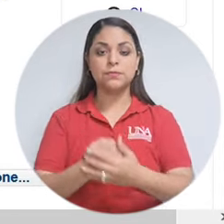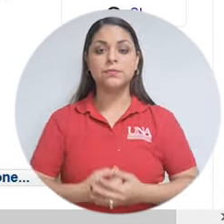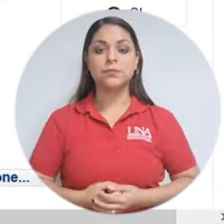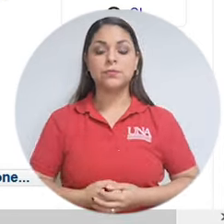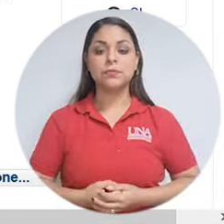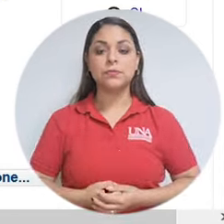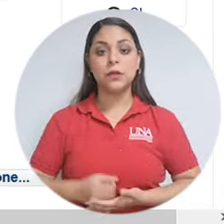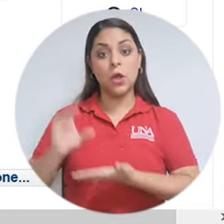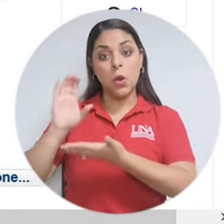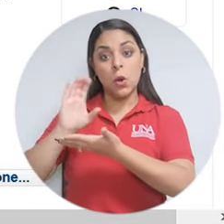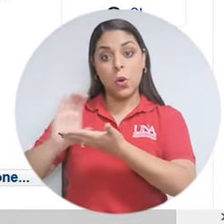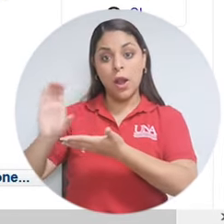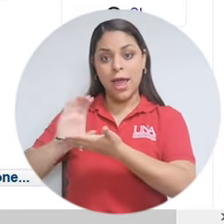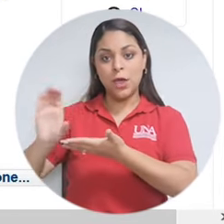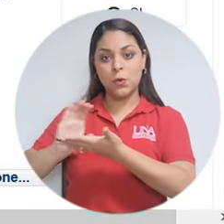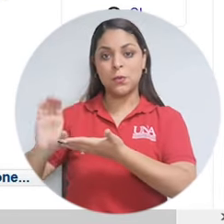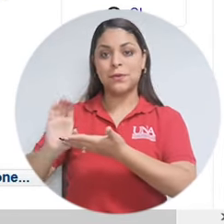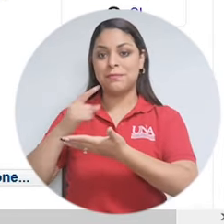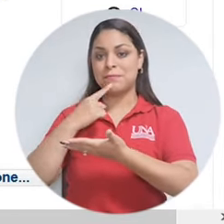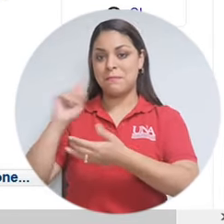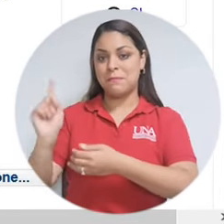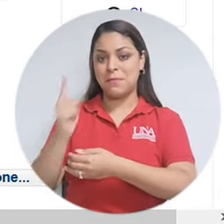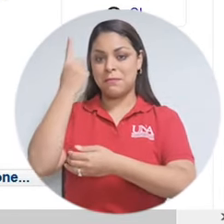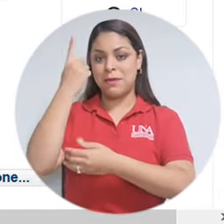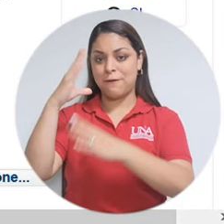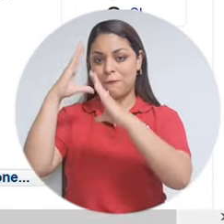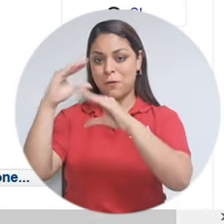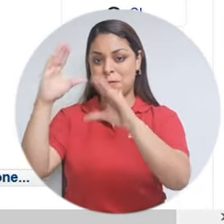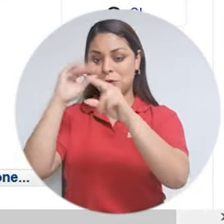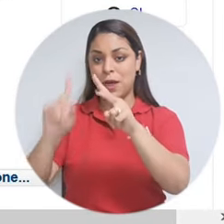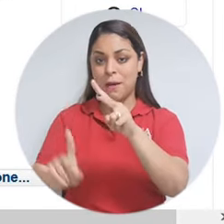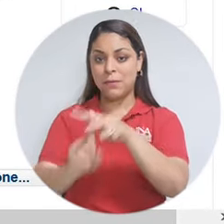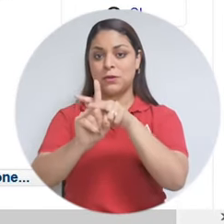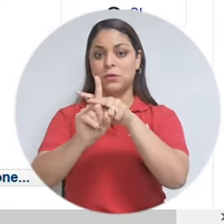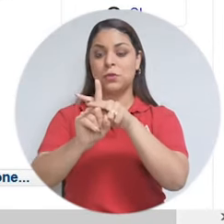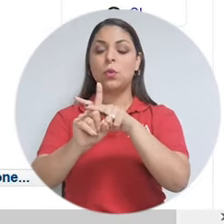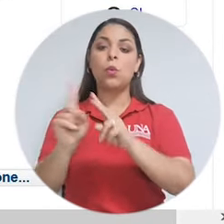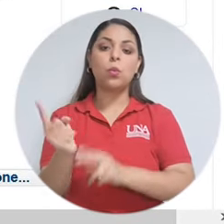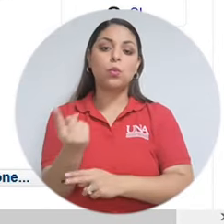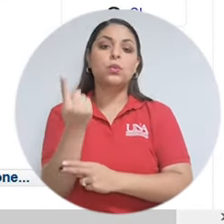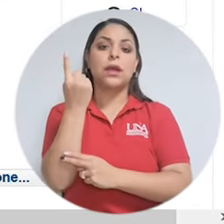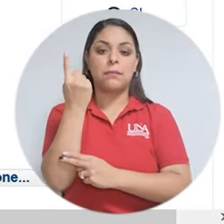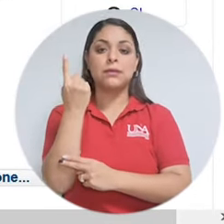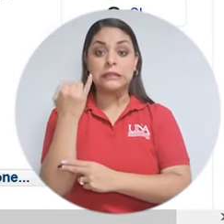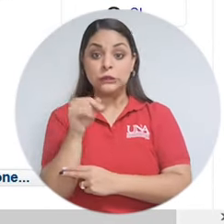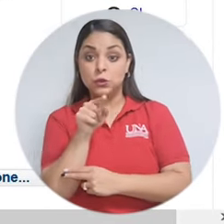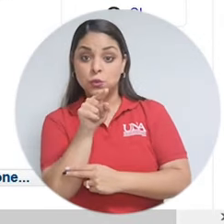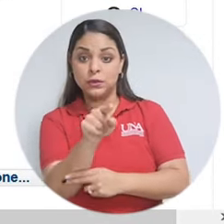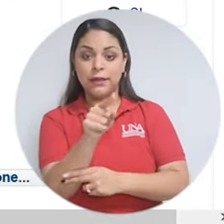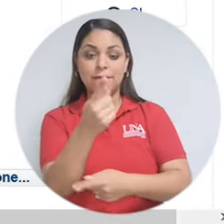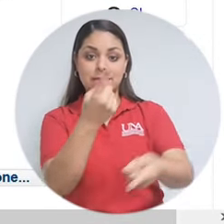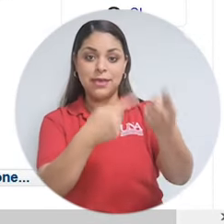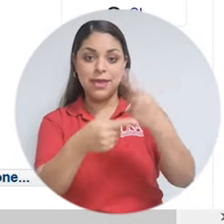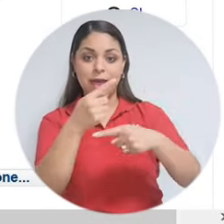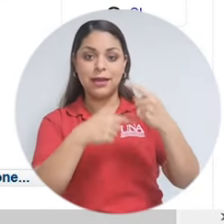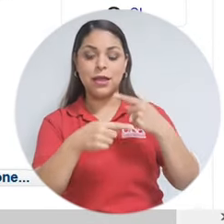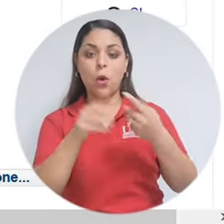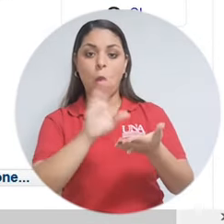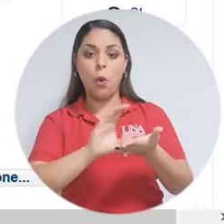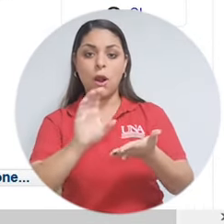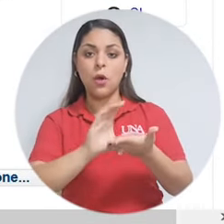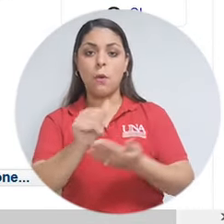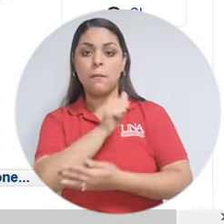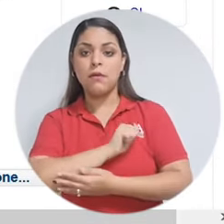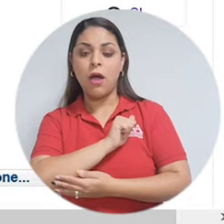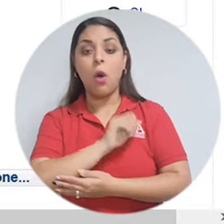El colegio es el primer dato que aparece, y únicamente en caso que usted proceda de un colegio privado o